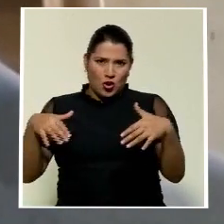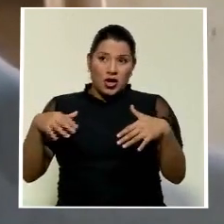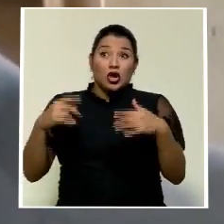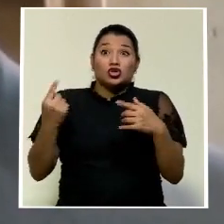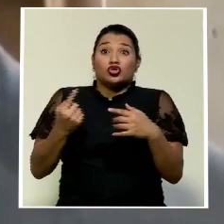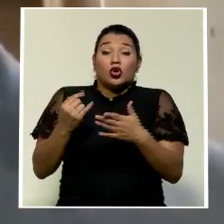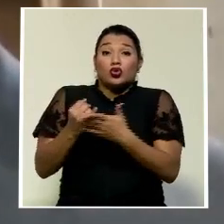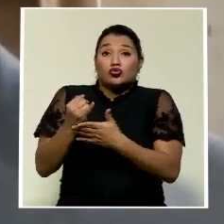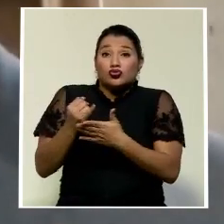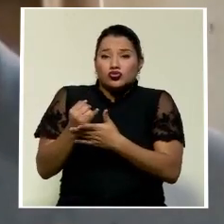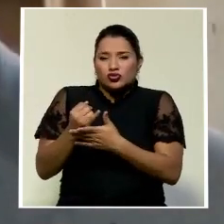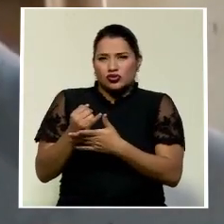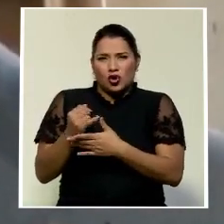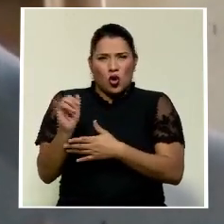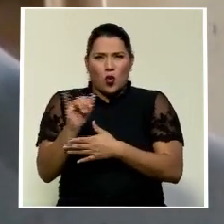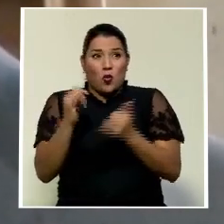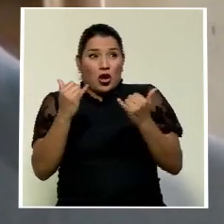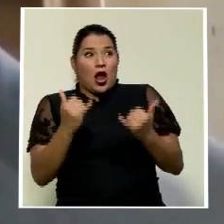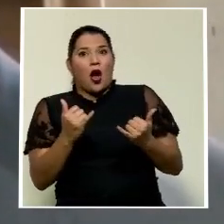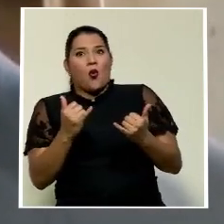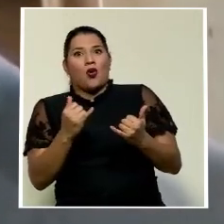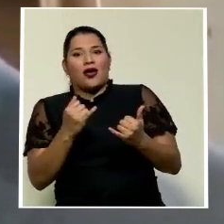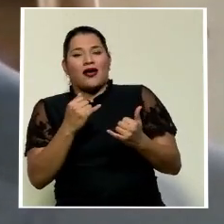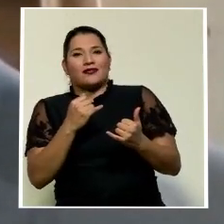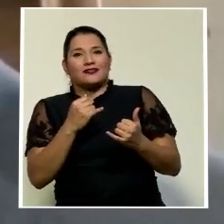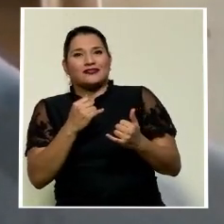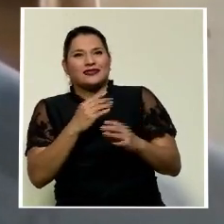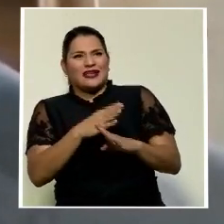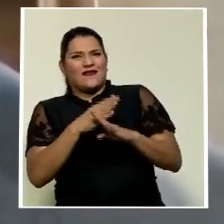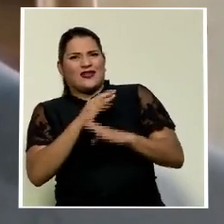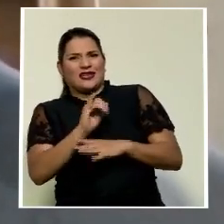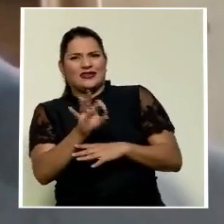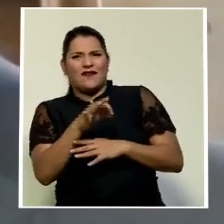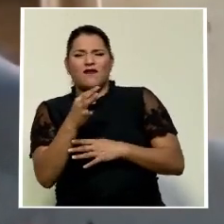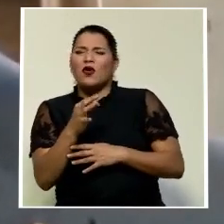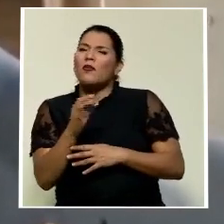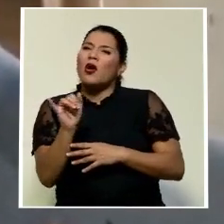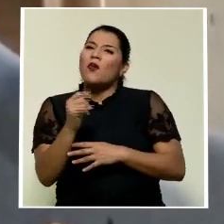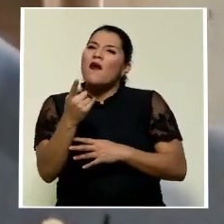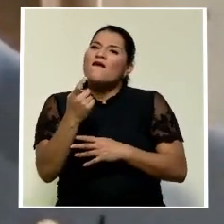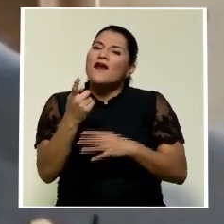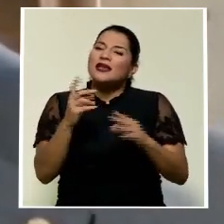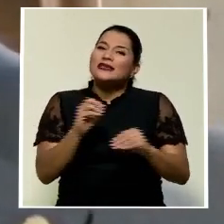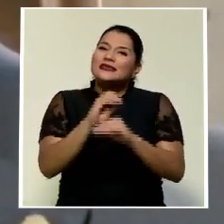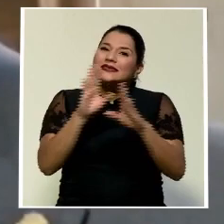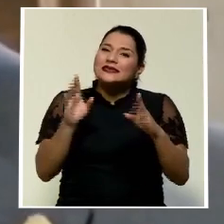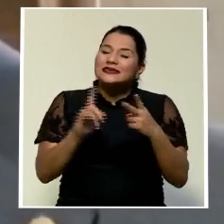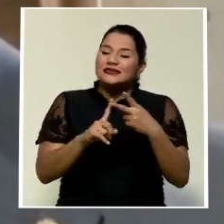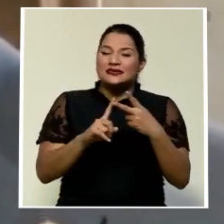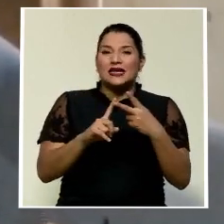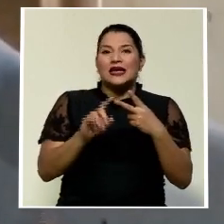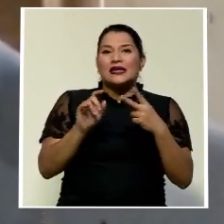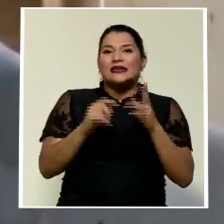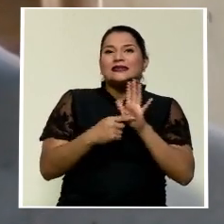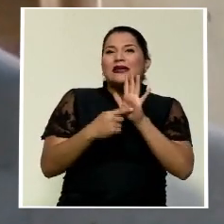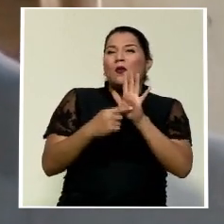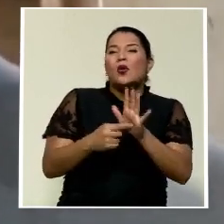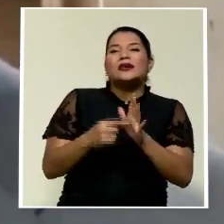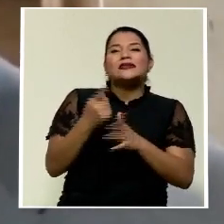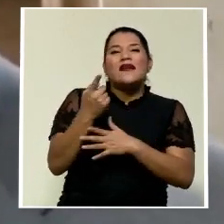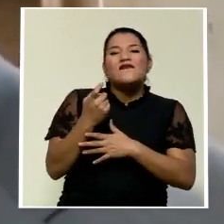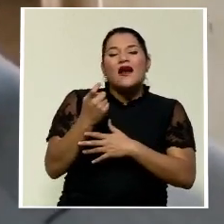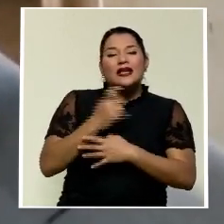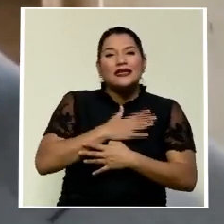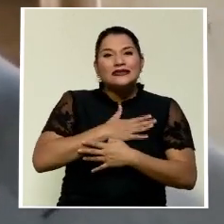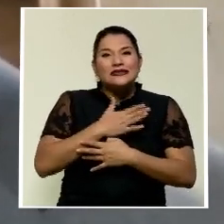puedan escudar de esa forma, y entonces es una señal de falta de transparencia, es una señal de falta de